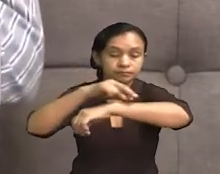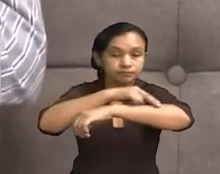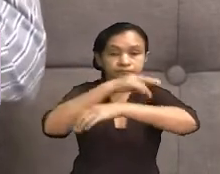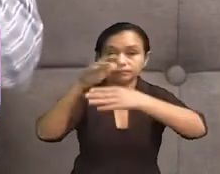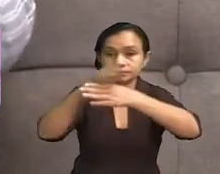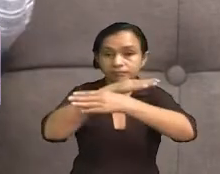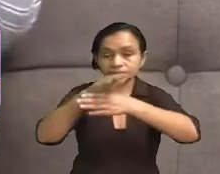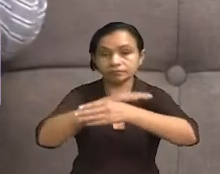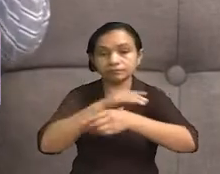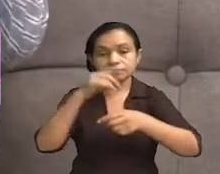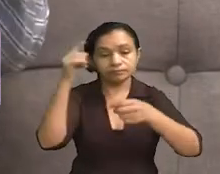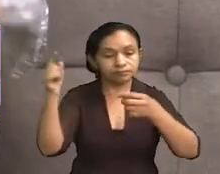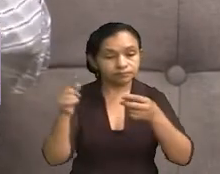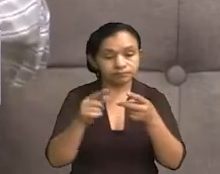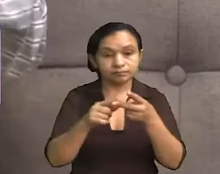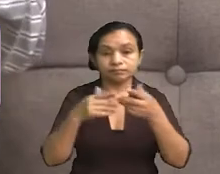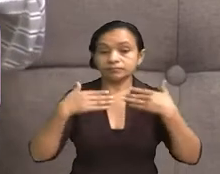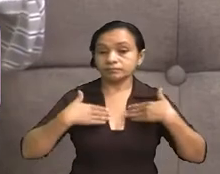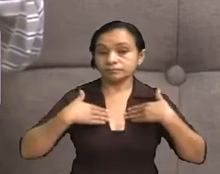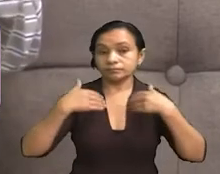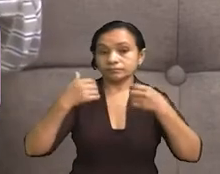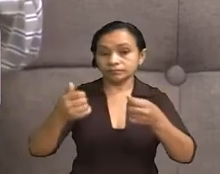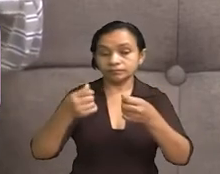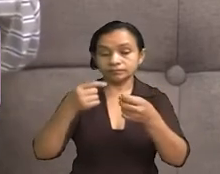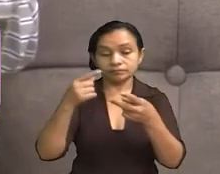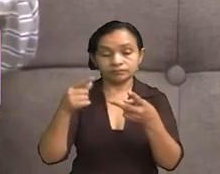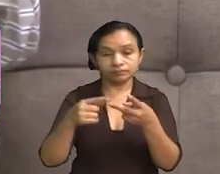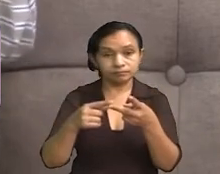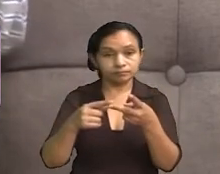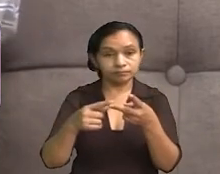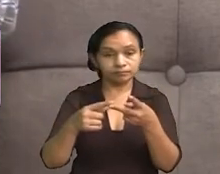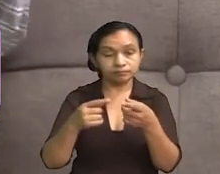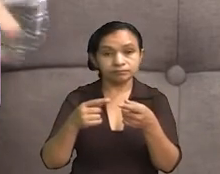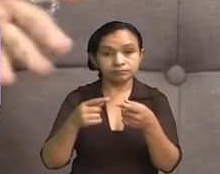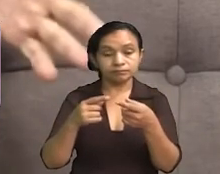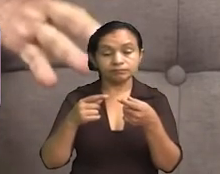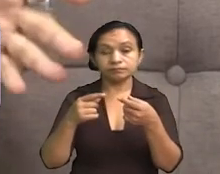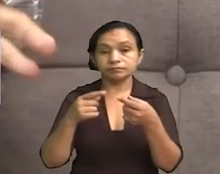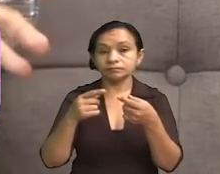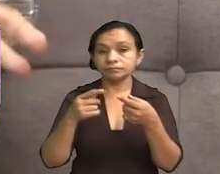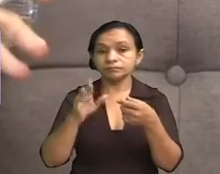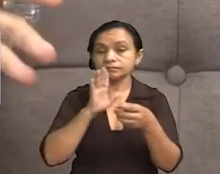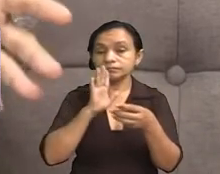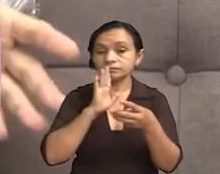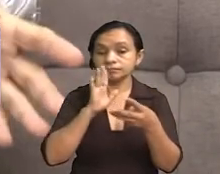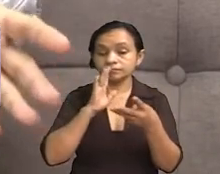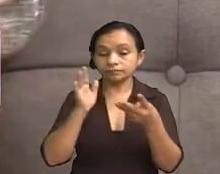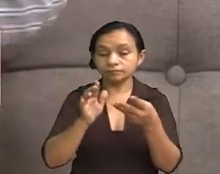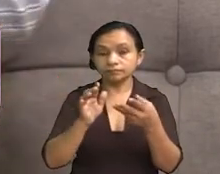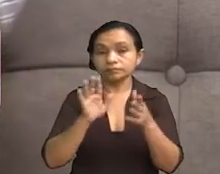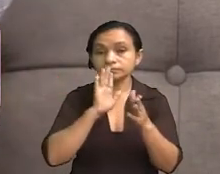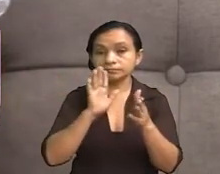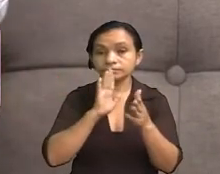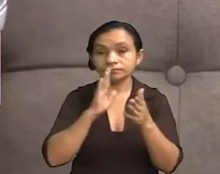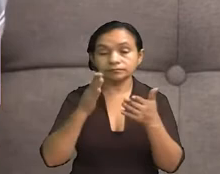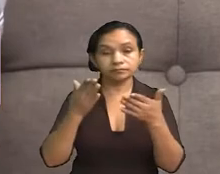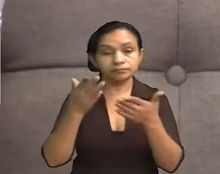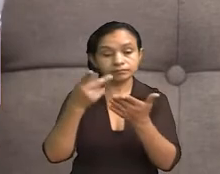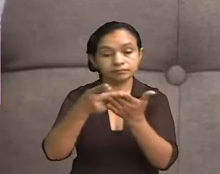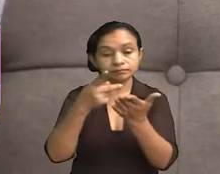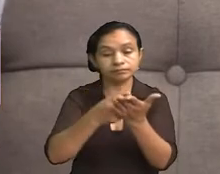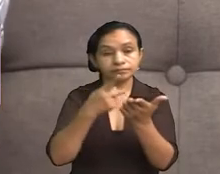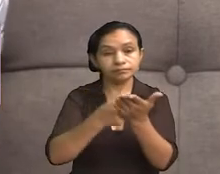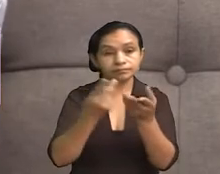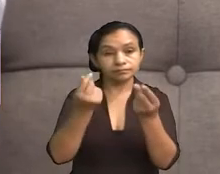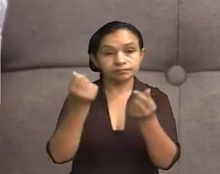etcétera. Luego salud, ya te dije, por ejemplo, salud, que estábamos hablando ahorita, el presupuesto